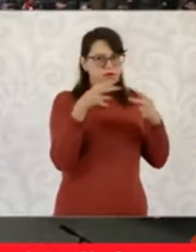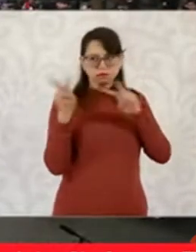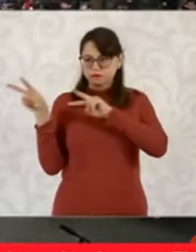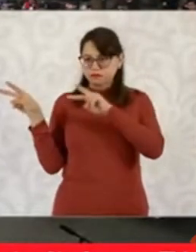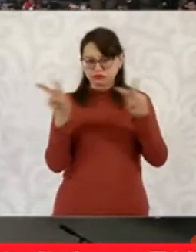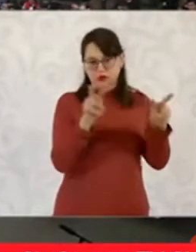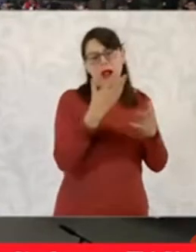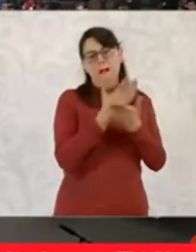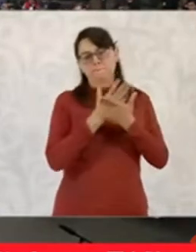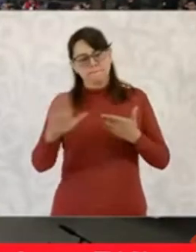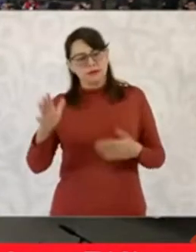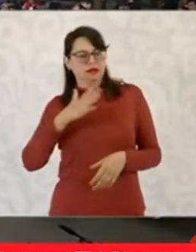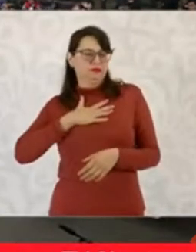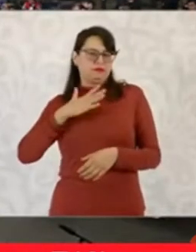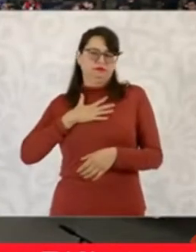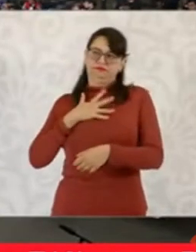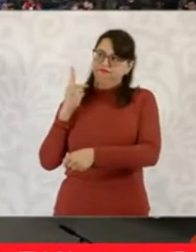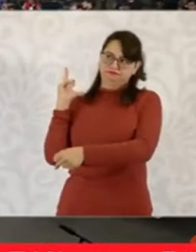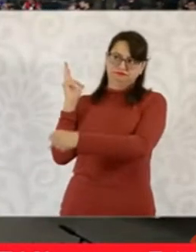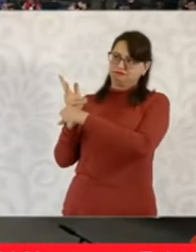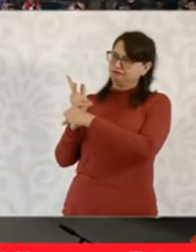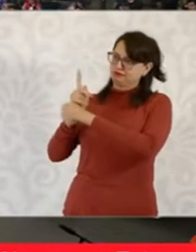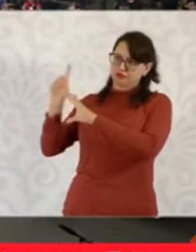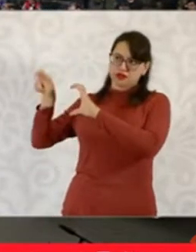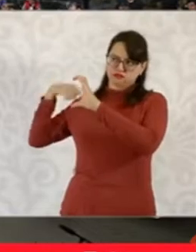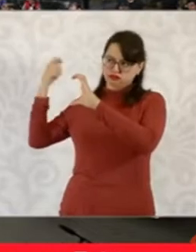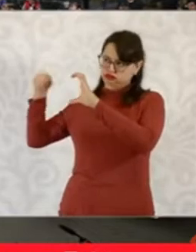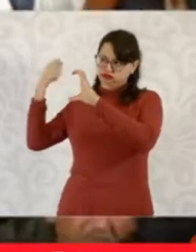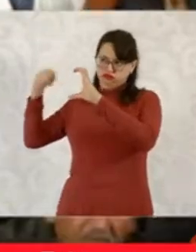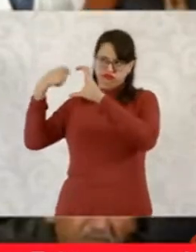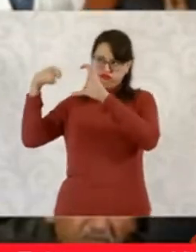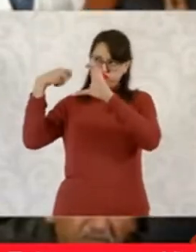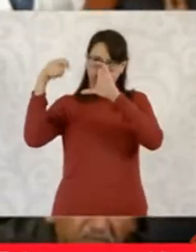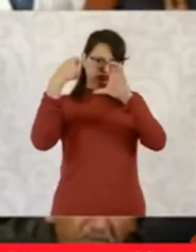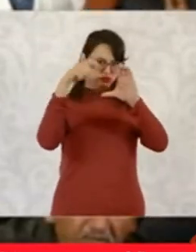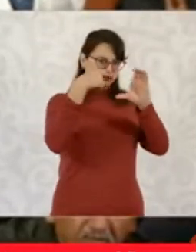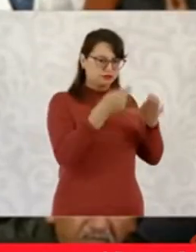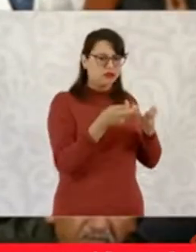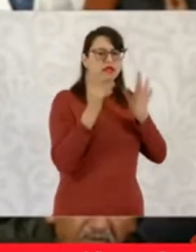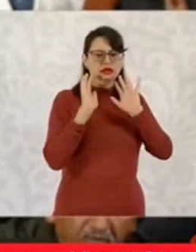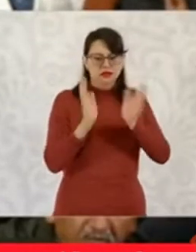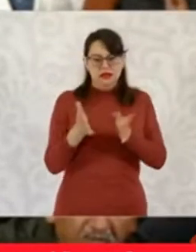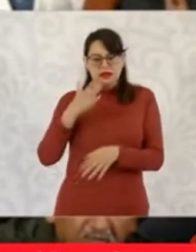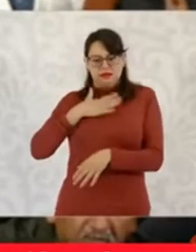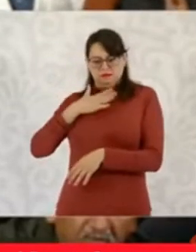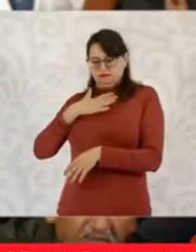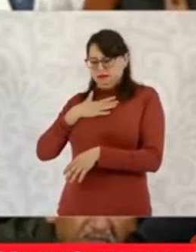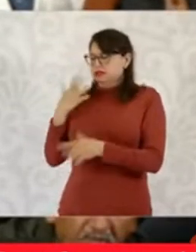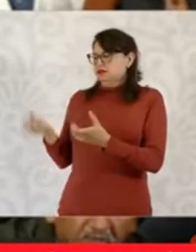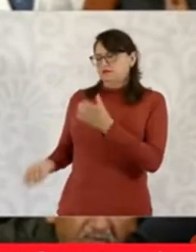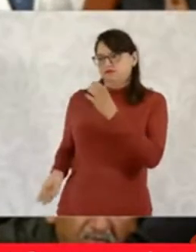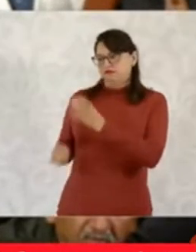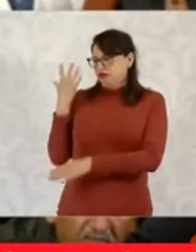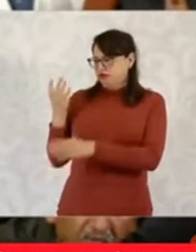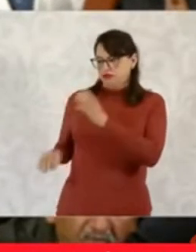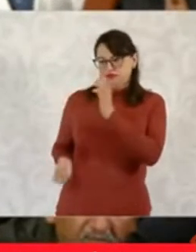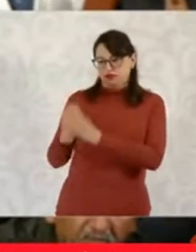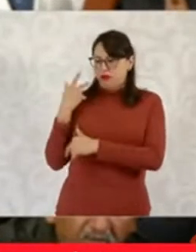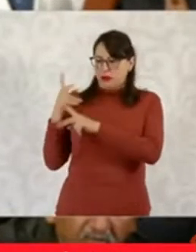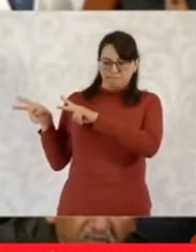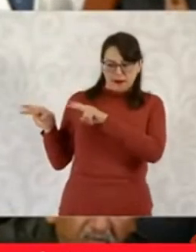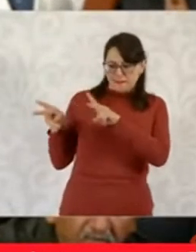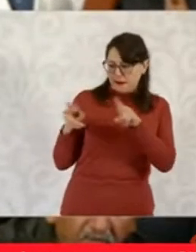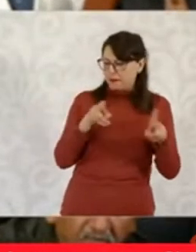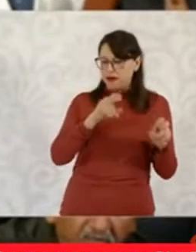tengo grabado desde que entré hasta que salí, tengo los videos, de hecho los he subido a las redes sociales sin edición, sin